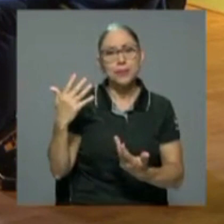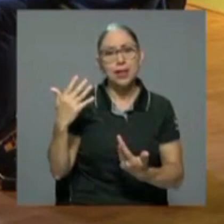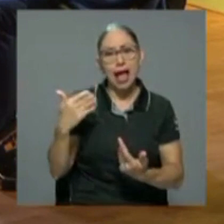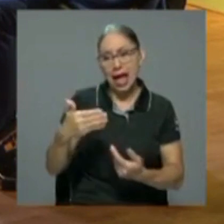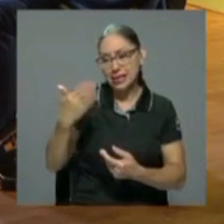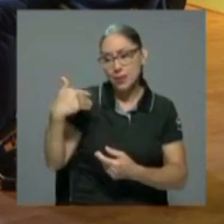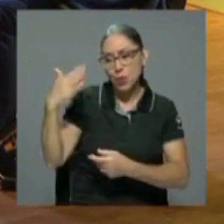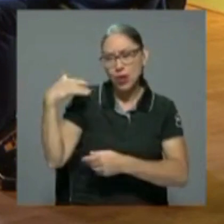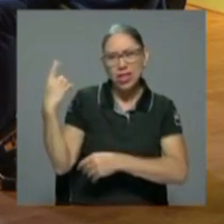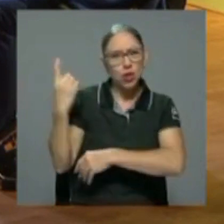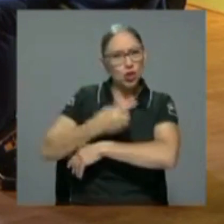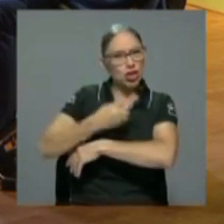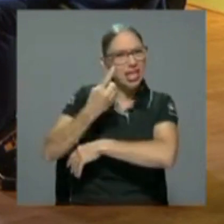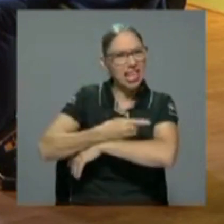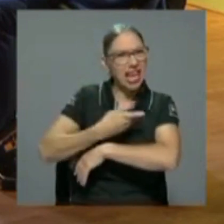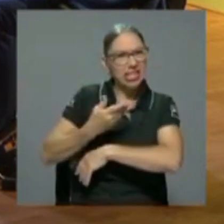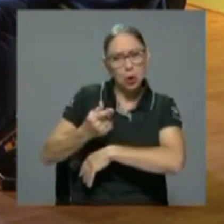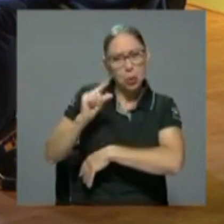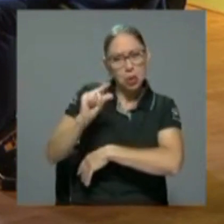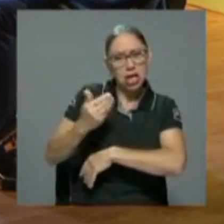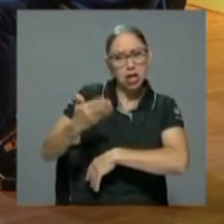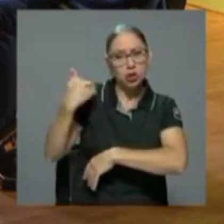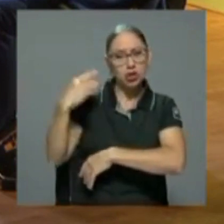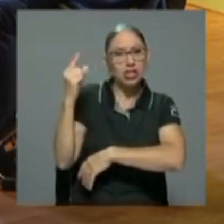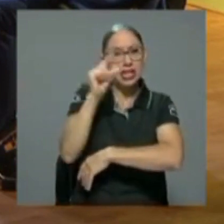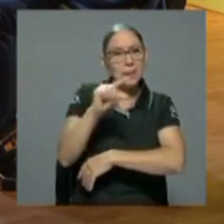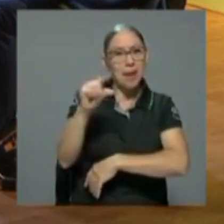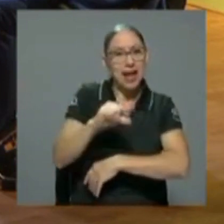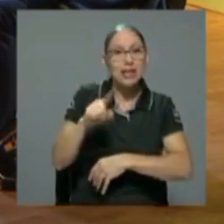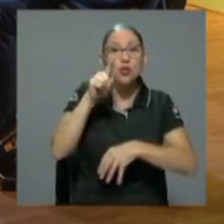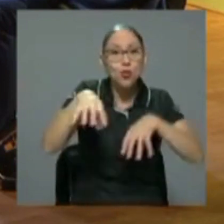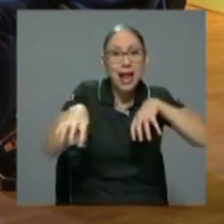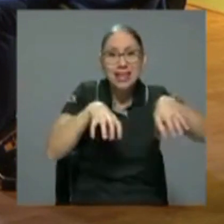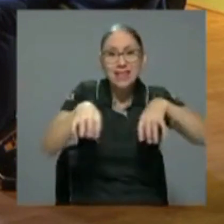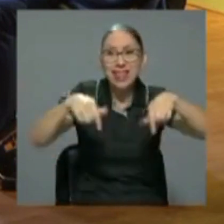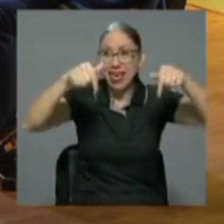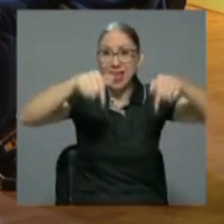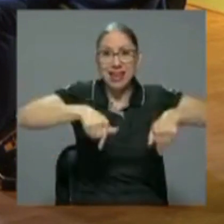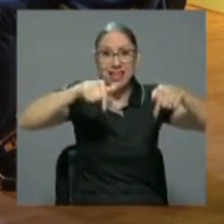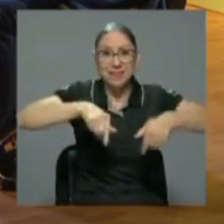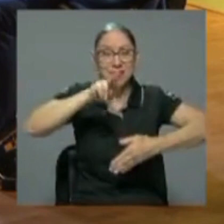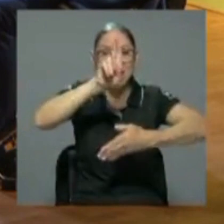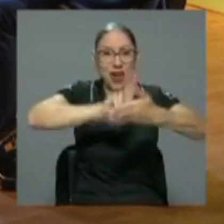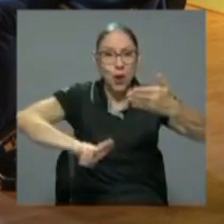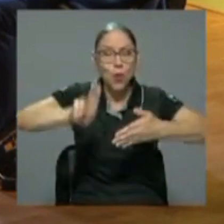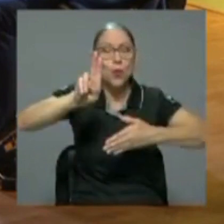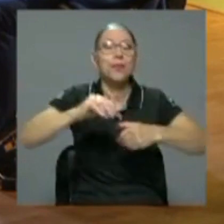días o semanas una actividad aquí en el propio campus, y